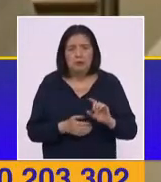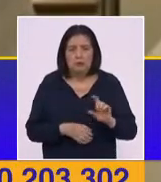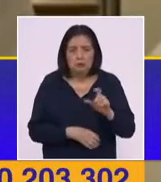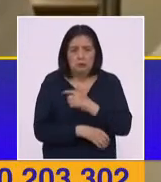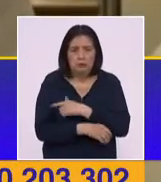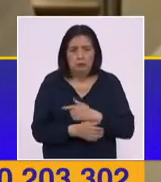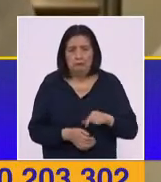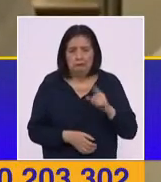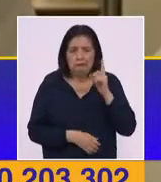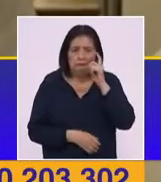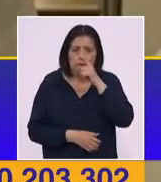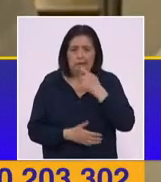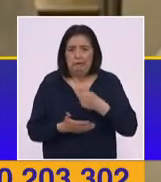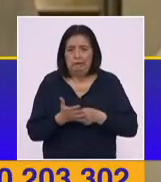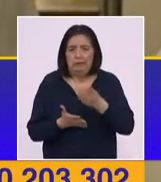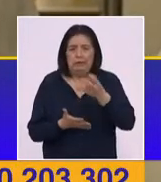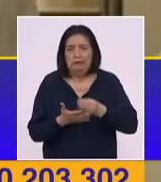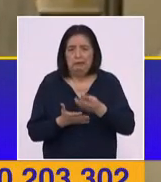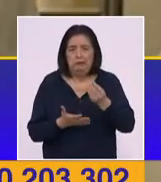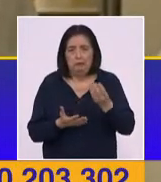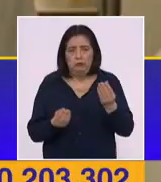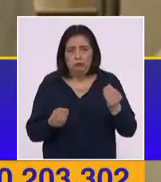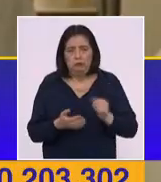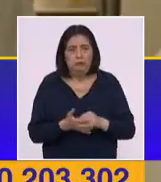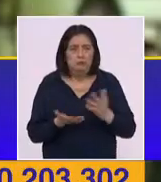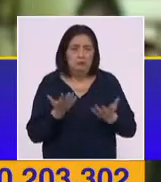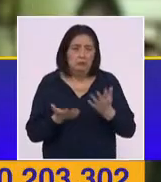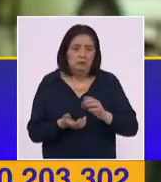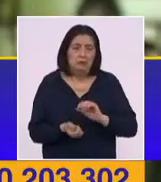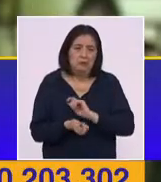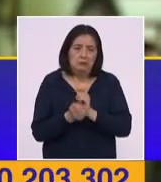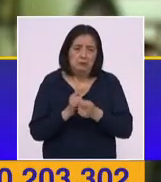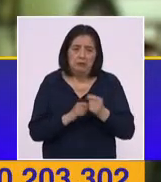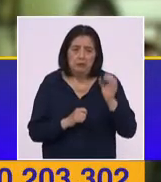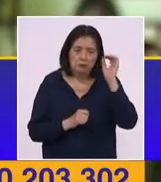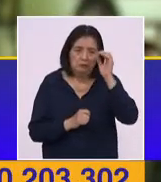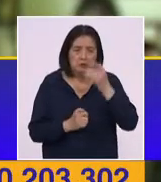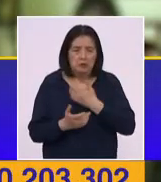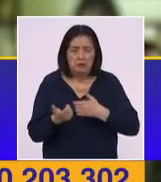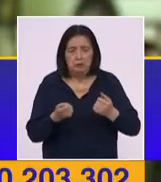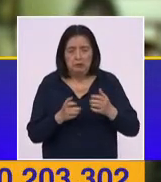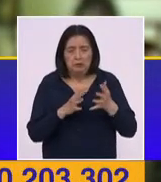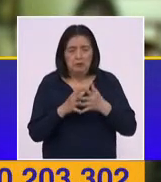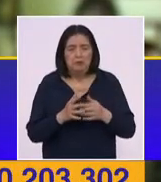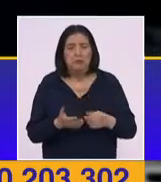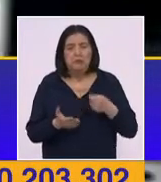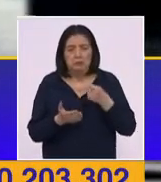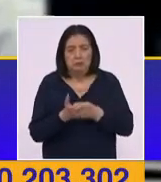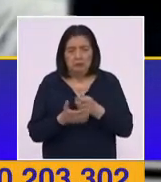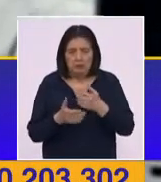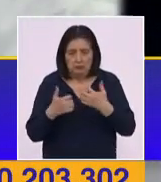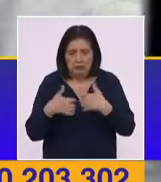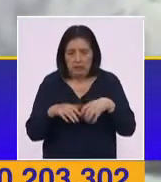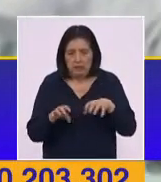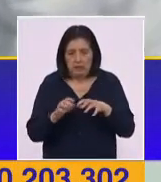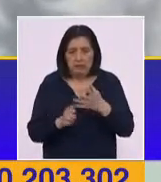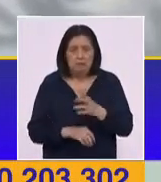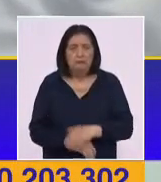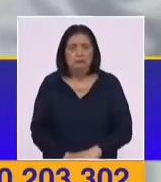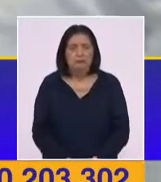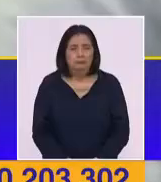fue extremadamente costoso, pero podrían cambiar de opinión si el gobierno de Biden invierte en la capacidad de fabricación.